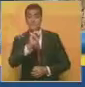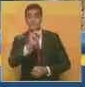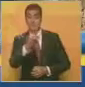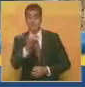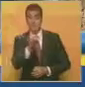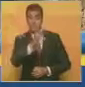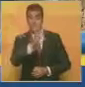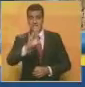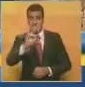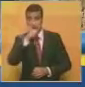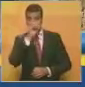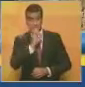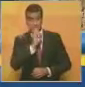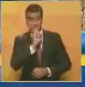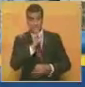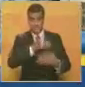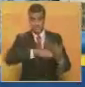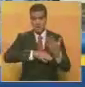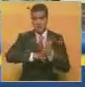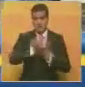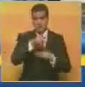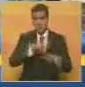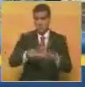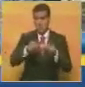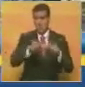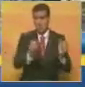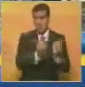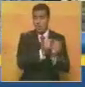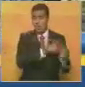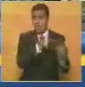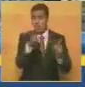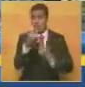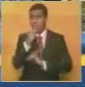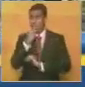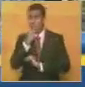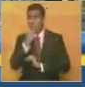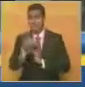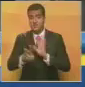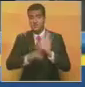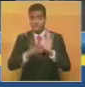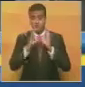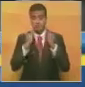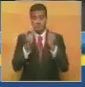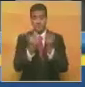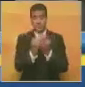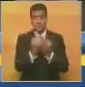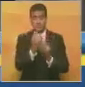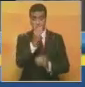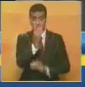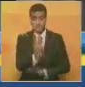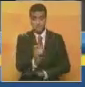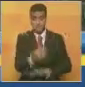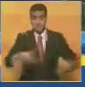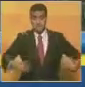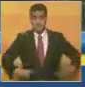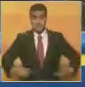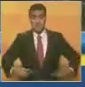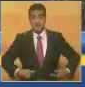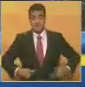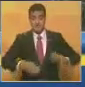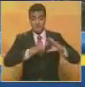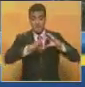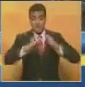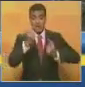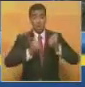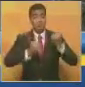de 47 años de edad, había salido de Tinaco, estado Cojedes, a Valencia, a visitar a su familia cuando unos delincuentes intentaron abordar la